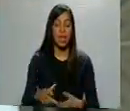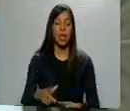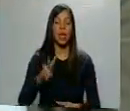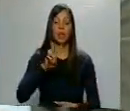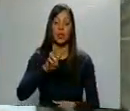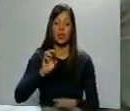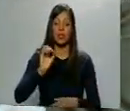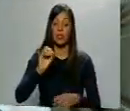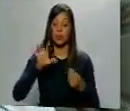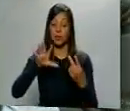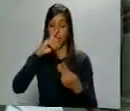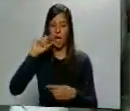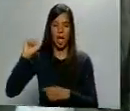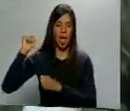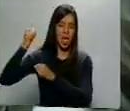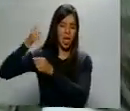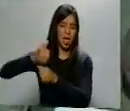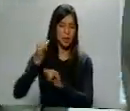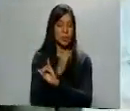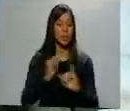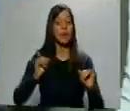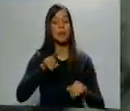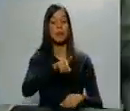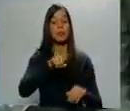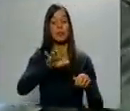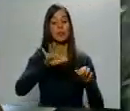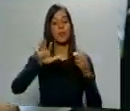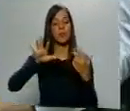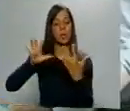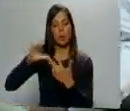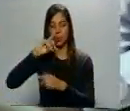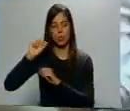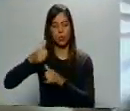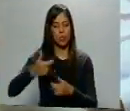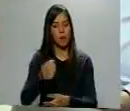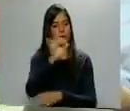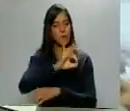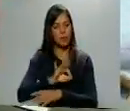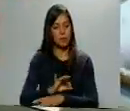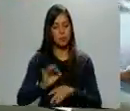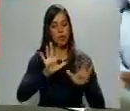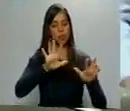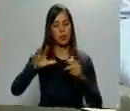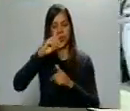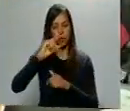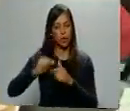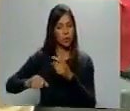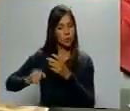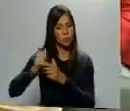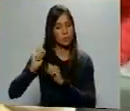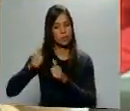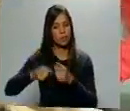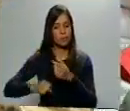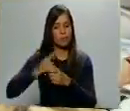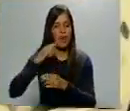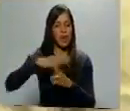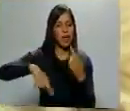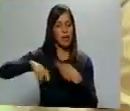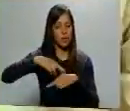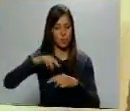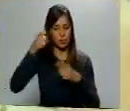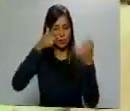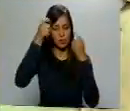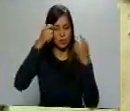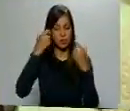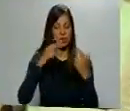207 años de la independencia, 158 de la Federación, 18 años de la Revolución Bolivariana. Delcy Rodríguez, presidenta. Aristóbulo